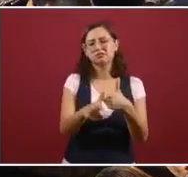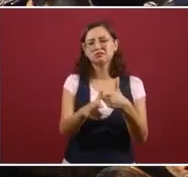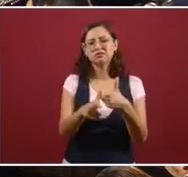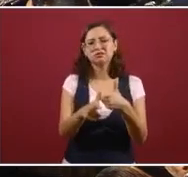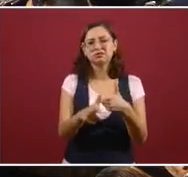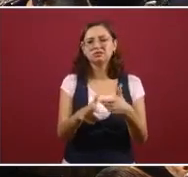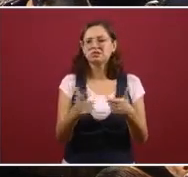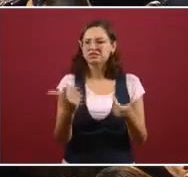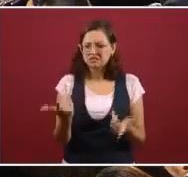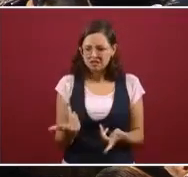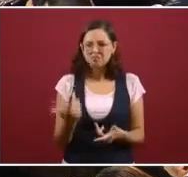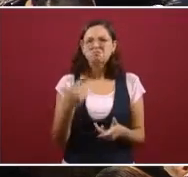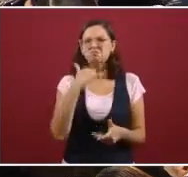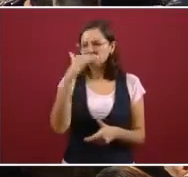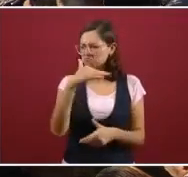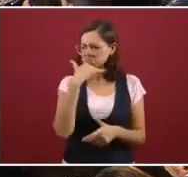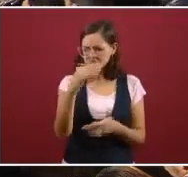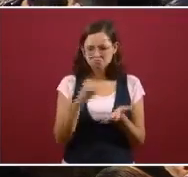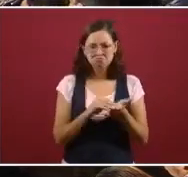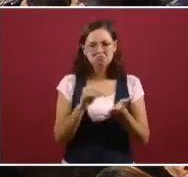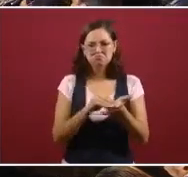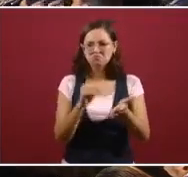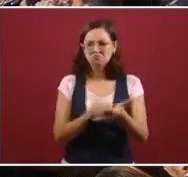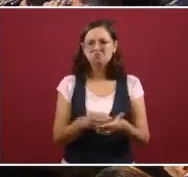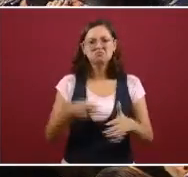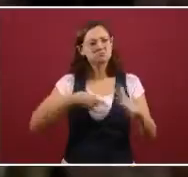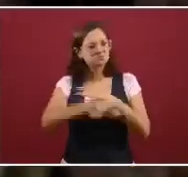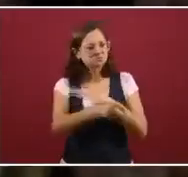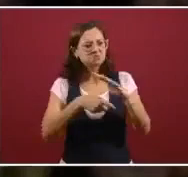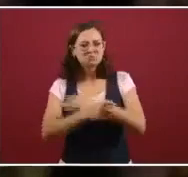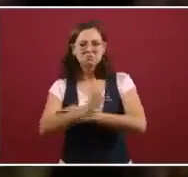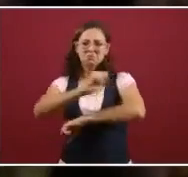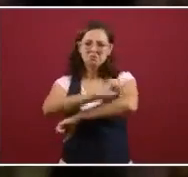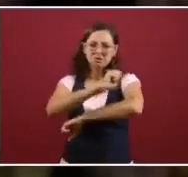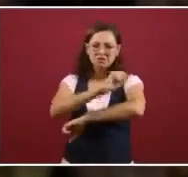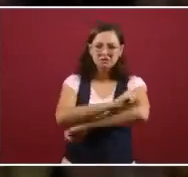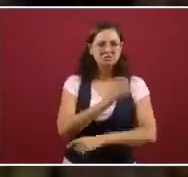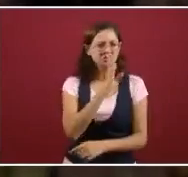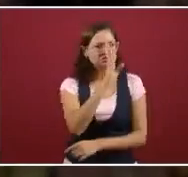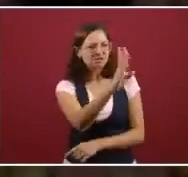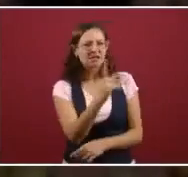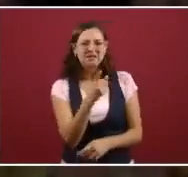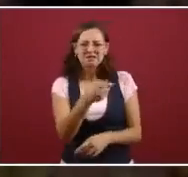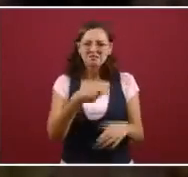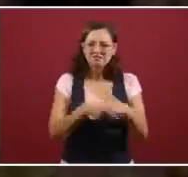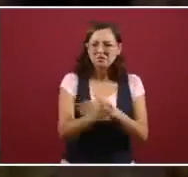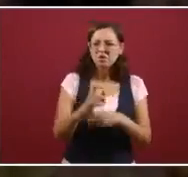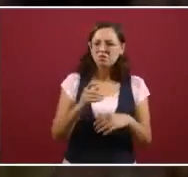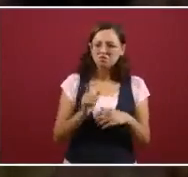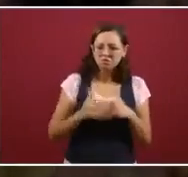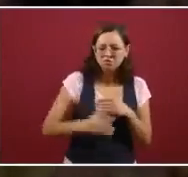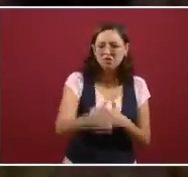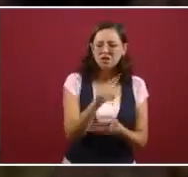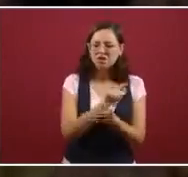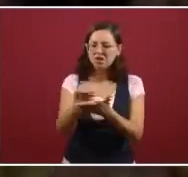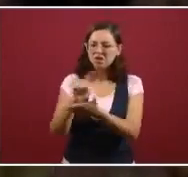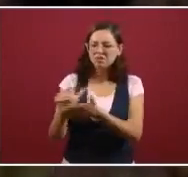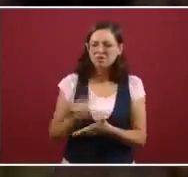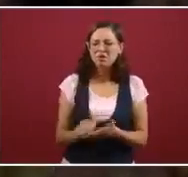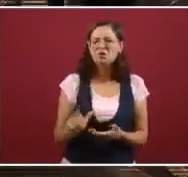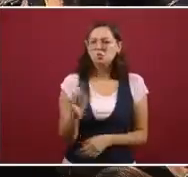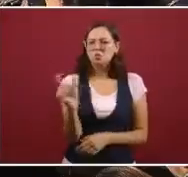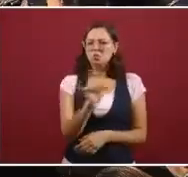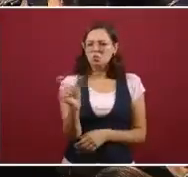por los cobros indebidos, por la corrupción, por las trances, ventanilla? ¿Cuándo va a entrar a esa etapa? Y si en ese programa tiene